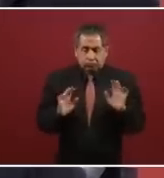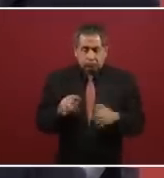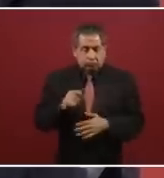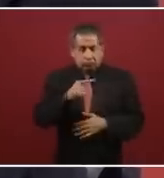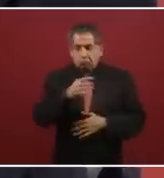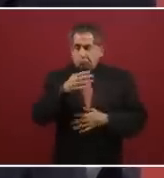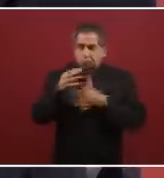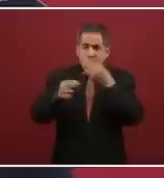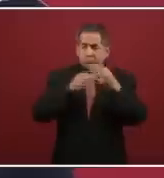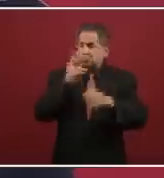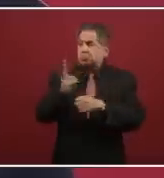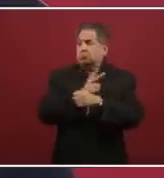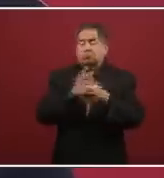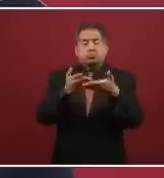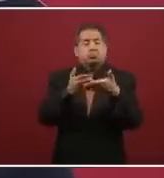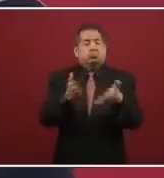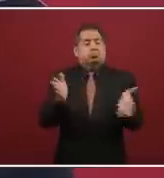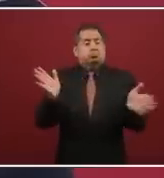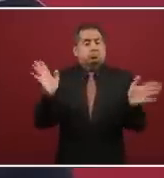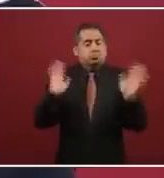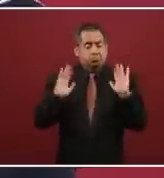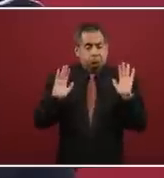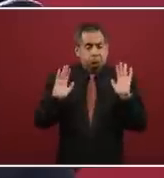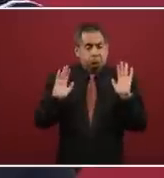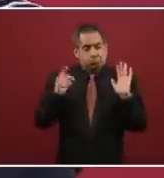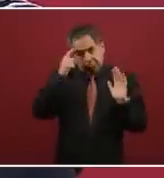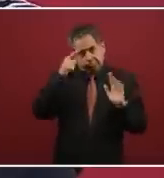convocatoria abierta,